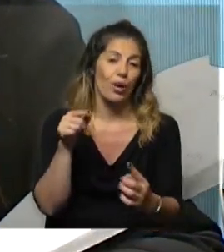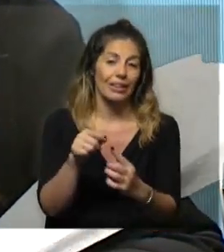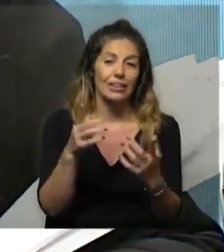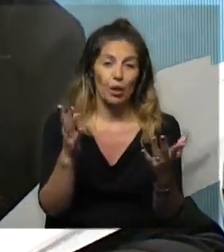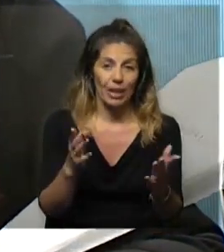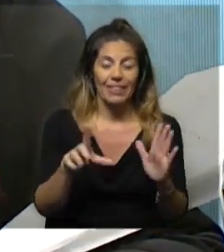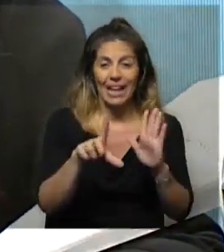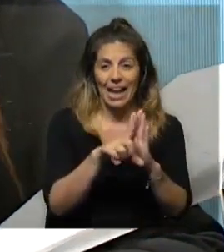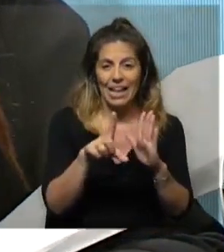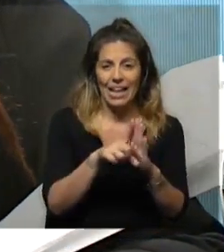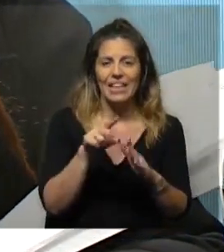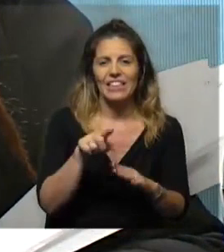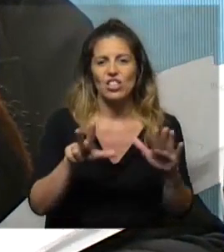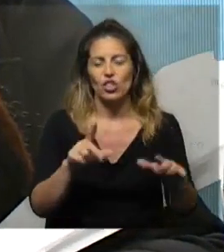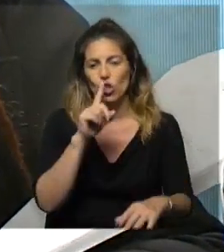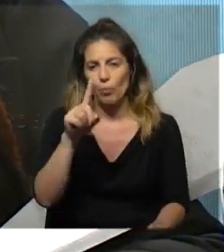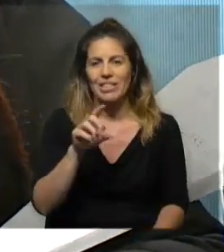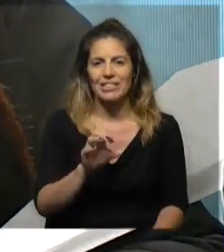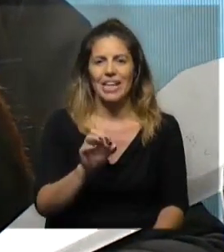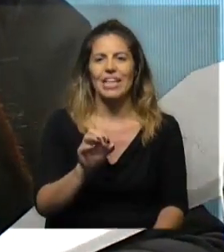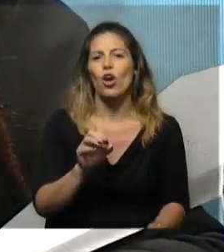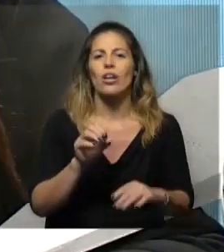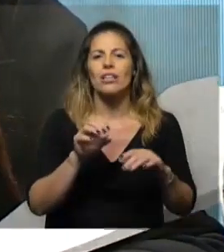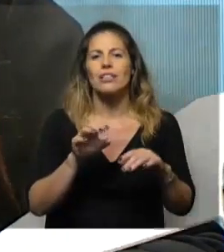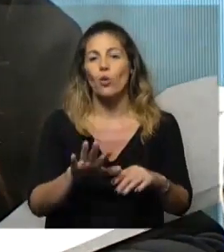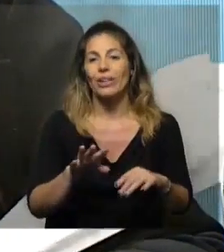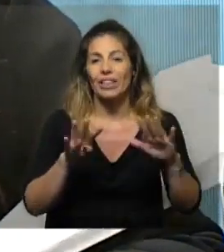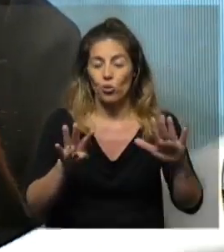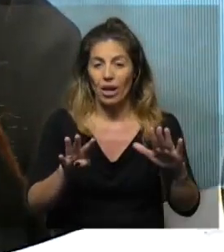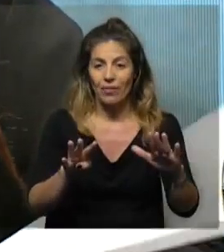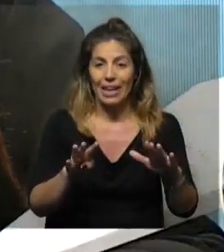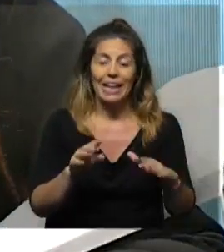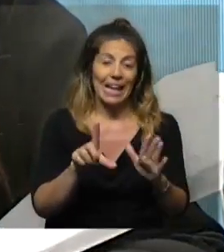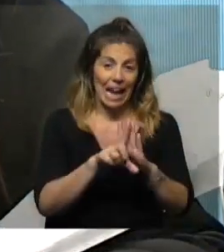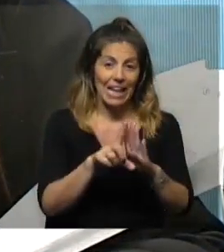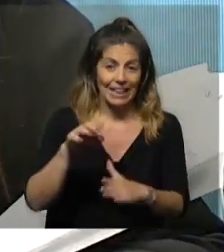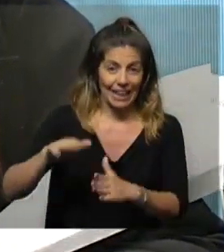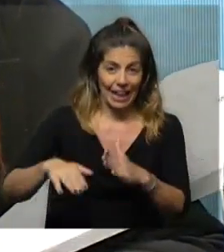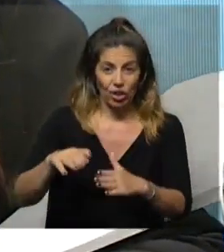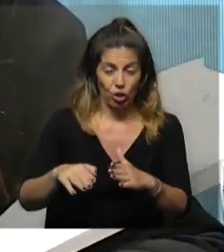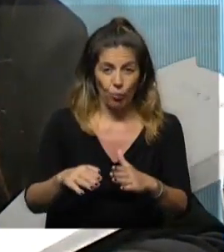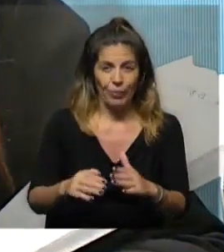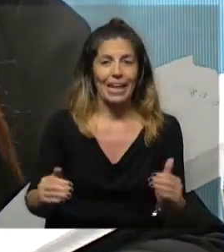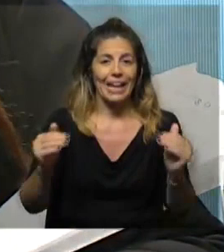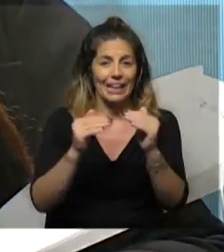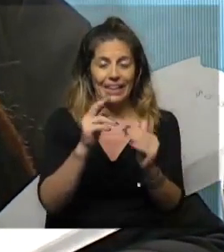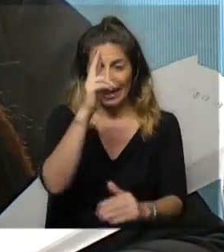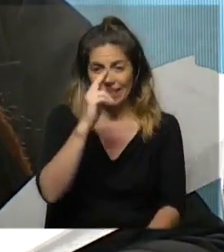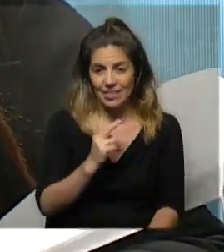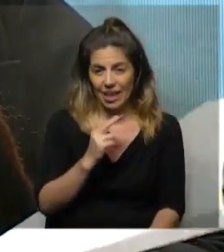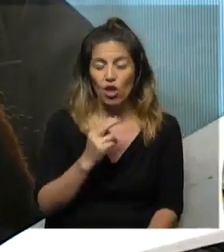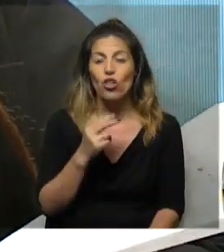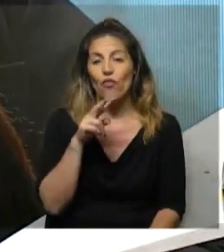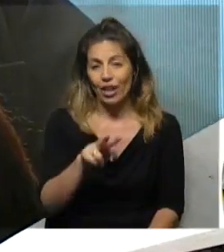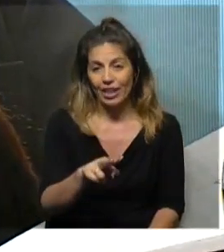ley 18.059 que es la ley del candombe la cultura afruguaya y la equidad racial pero que Bueno siempre para nosotros veíamos bueno perfectamente